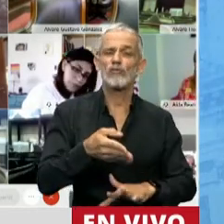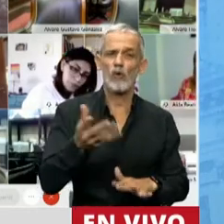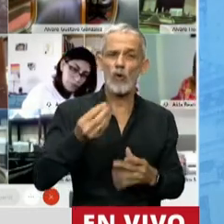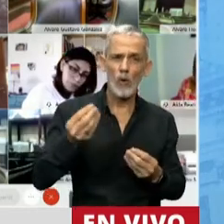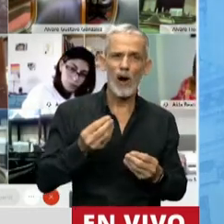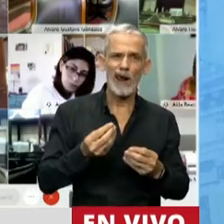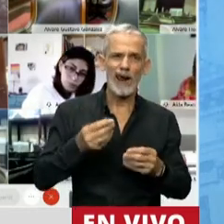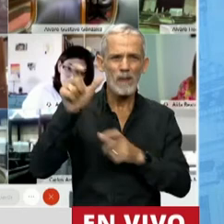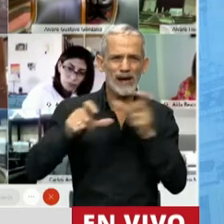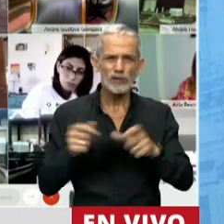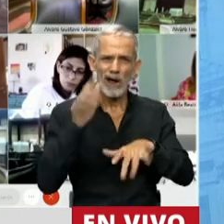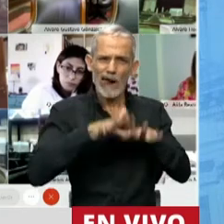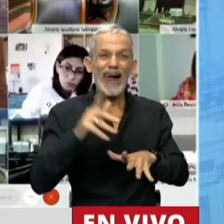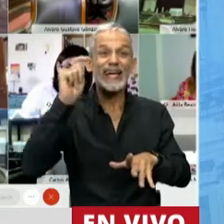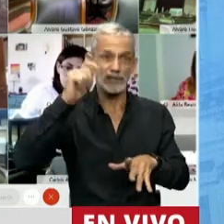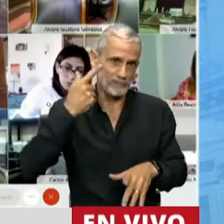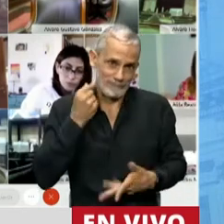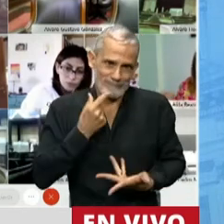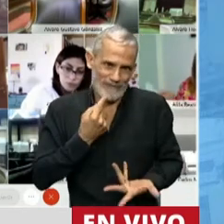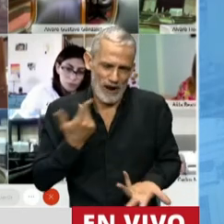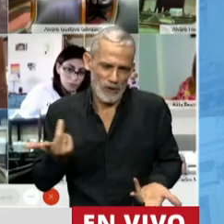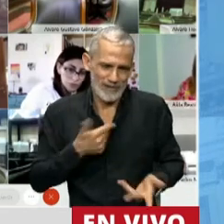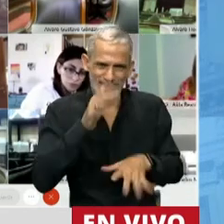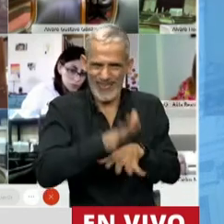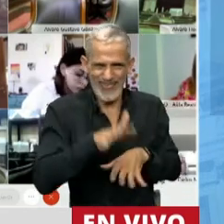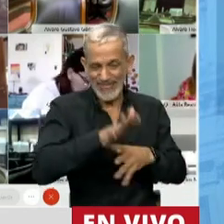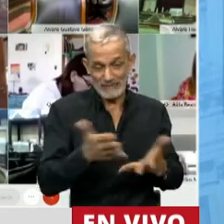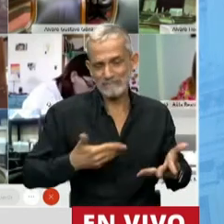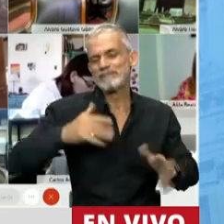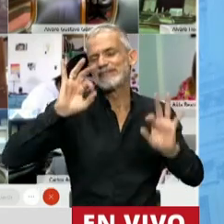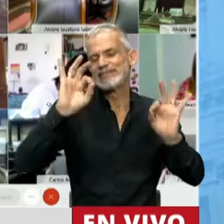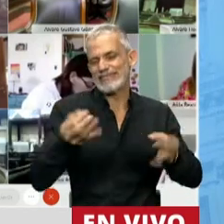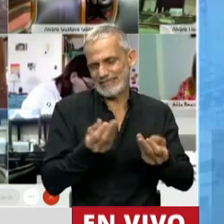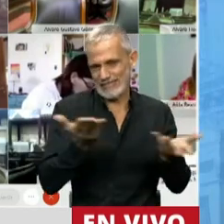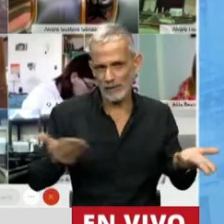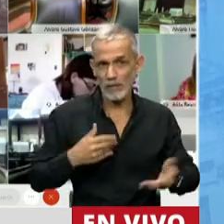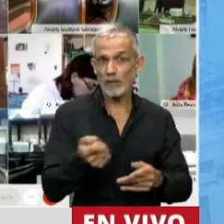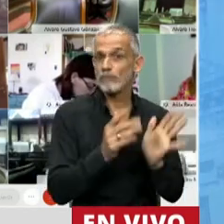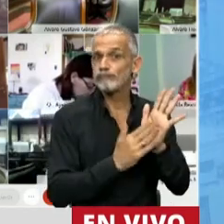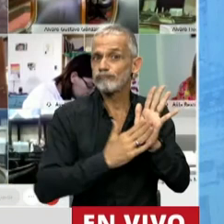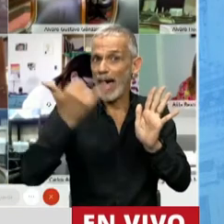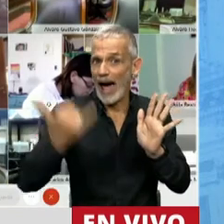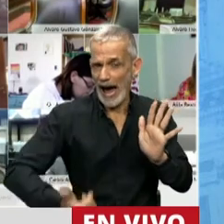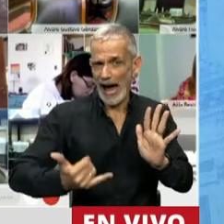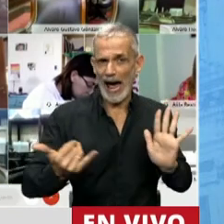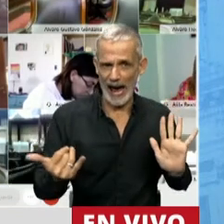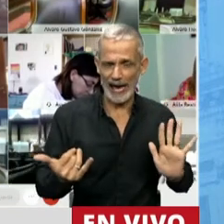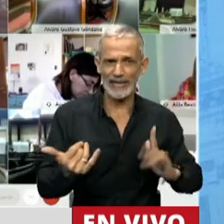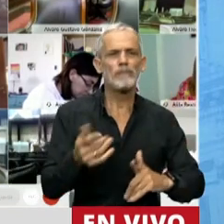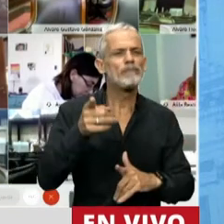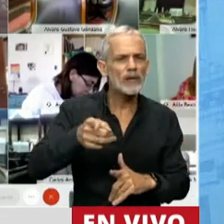los acosadores eran varones, ¿no? Digo, algo que podíamos presumir, pero que ya tenemos datos que lo corroboran. Pero